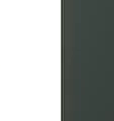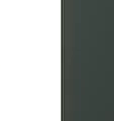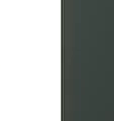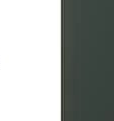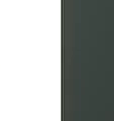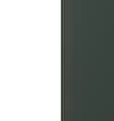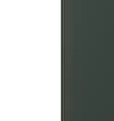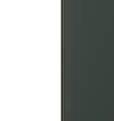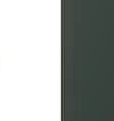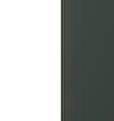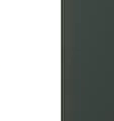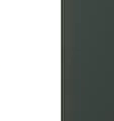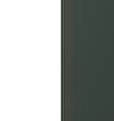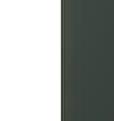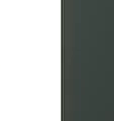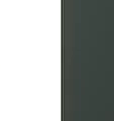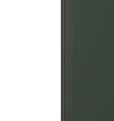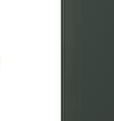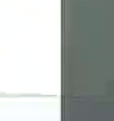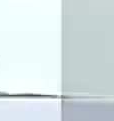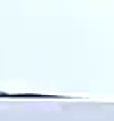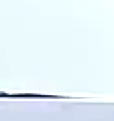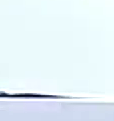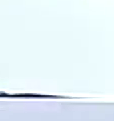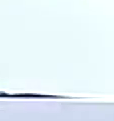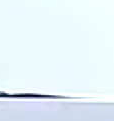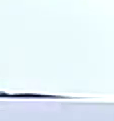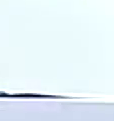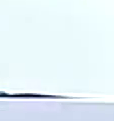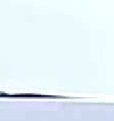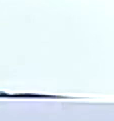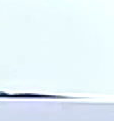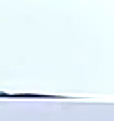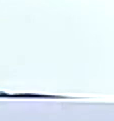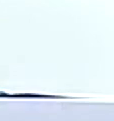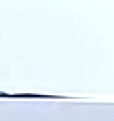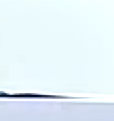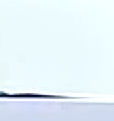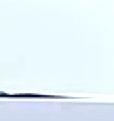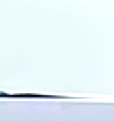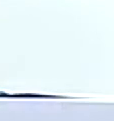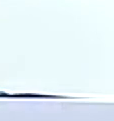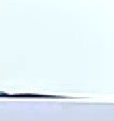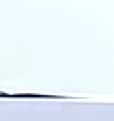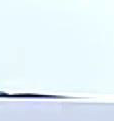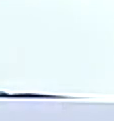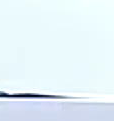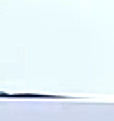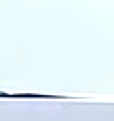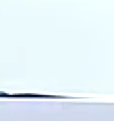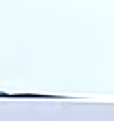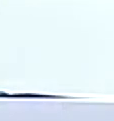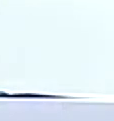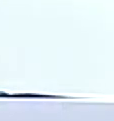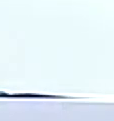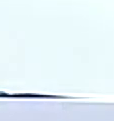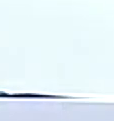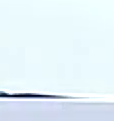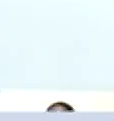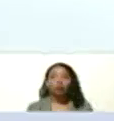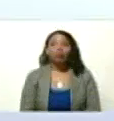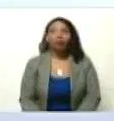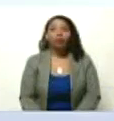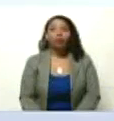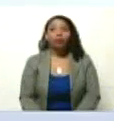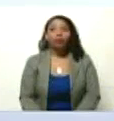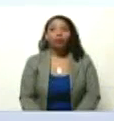teléfono actualizado de los participantes, y debíamos agregarle aquí la lista de